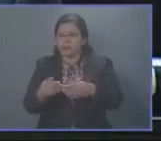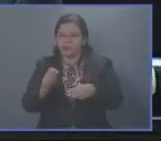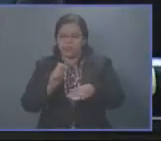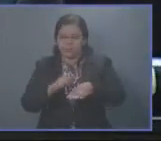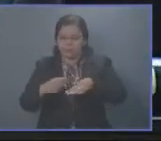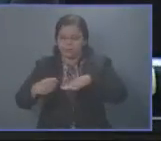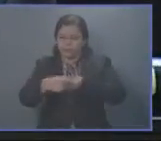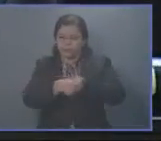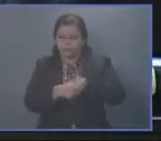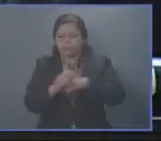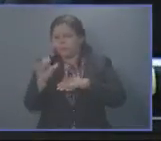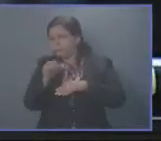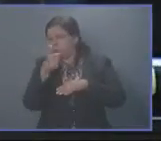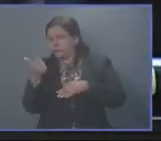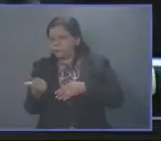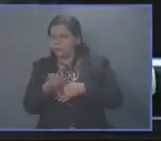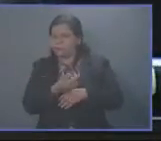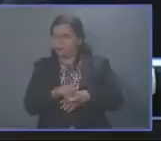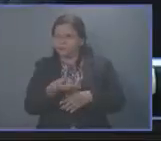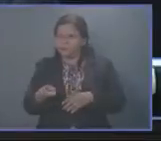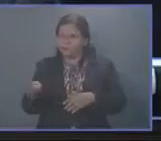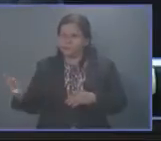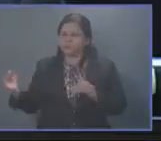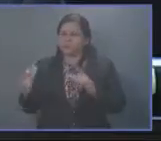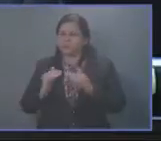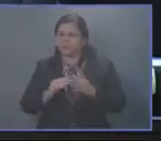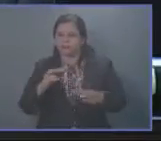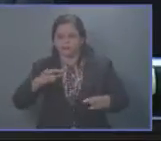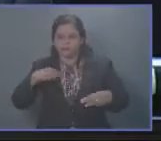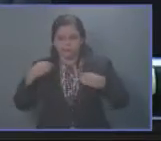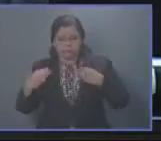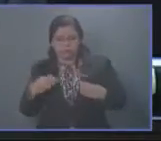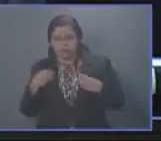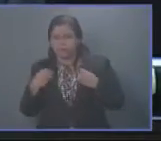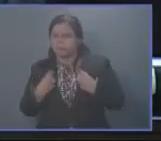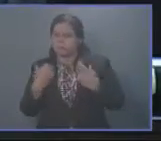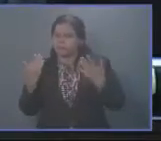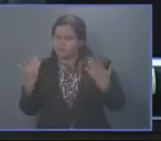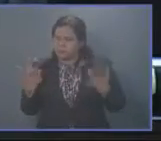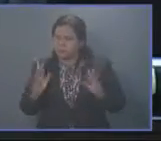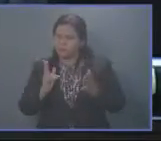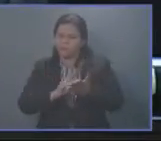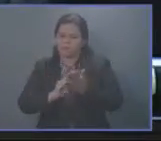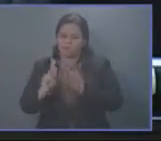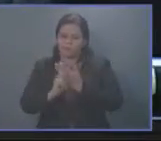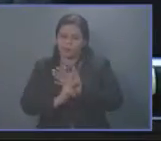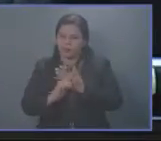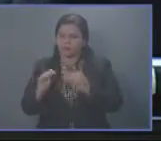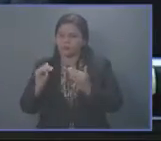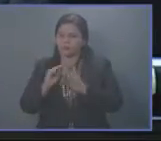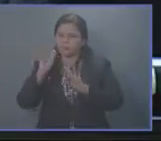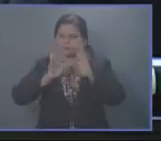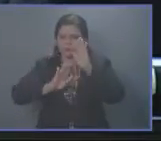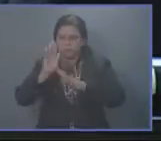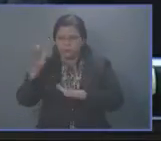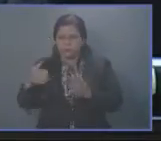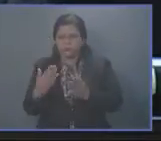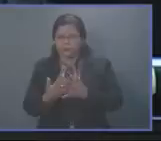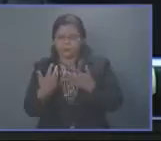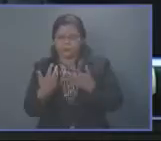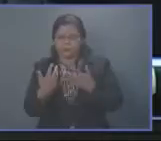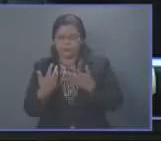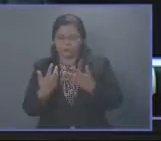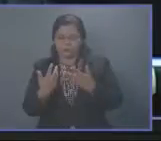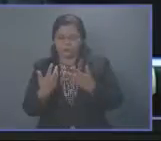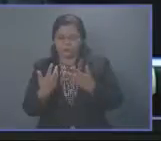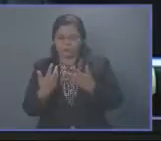de hilos y demás materiales también han sentido un estímulo con este programa y con la participación de estas micro y pequeñas